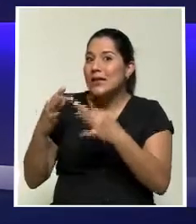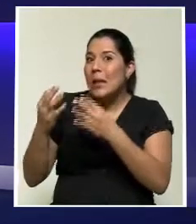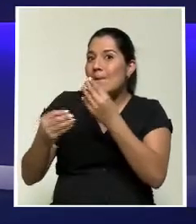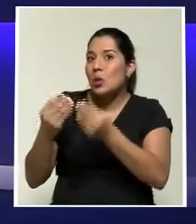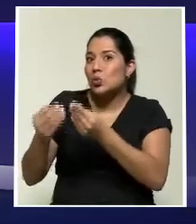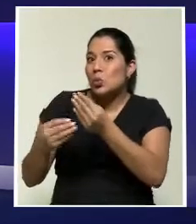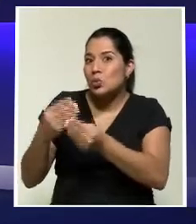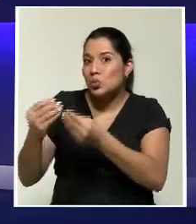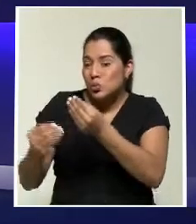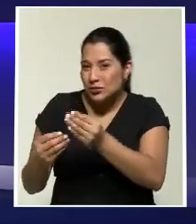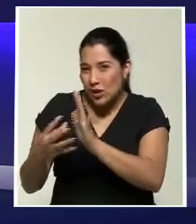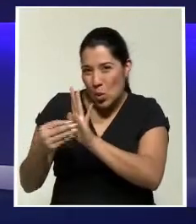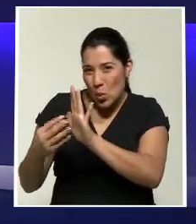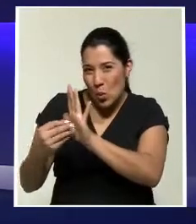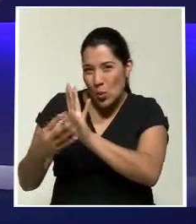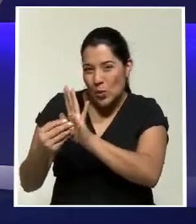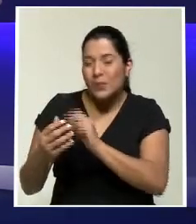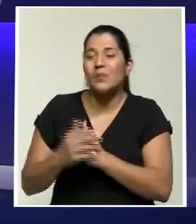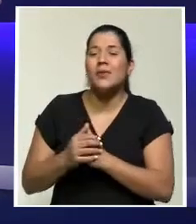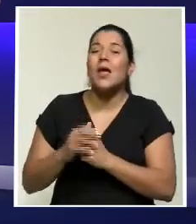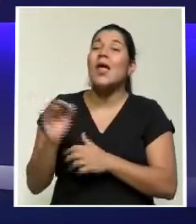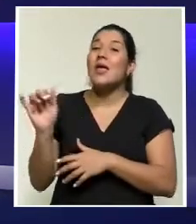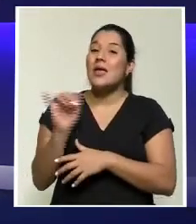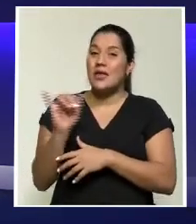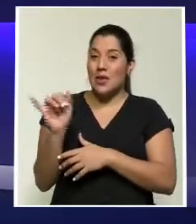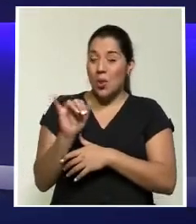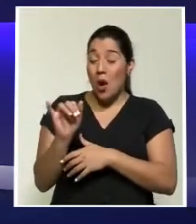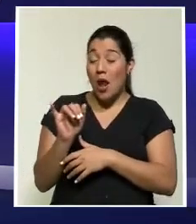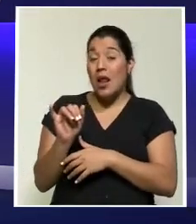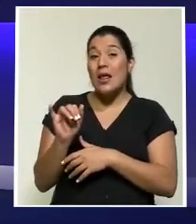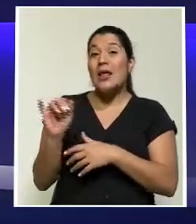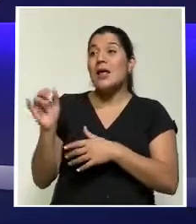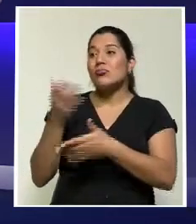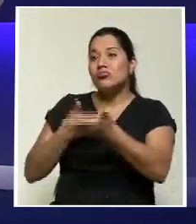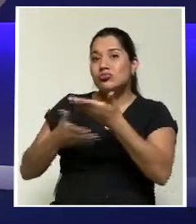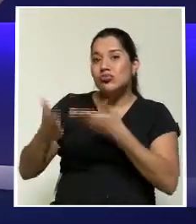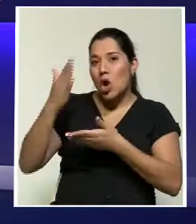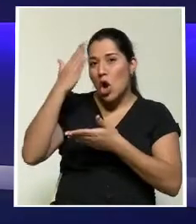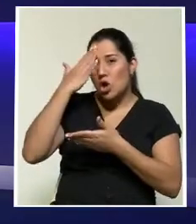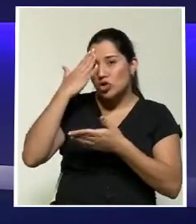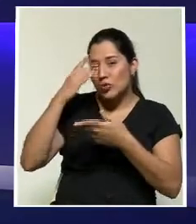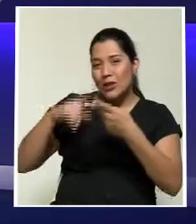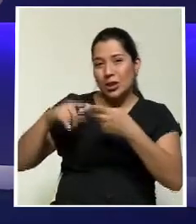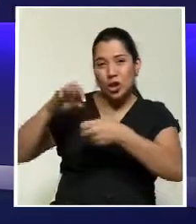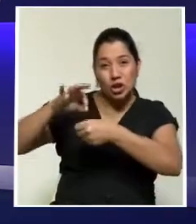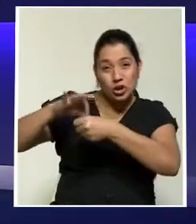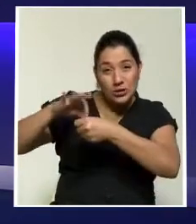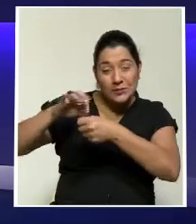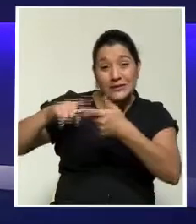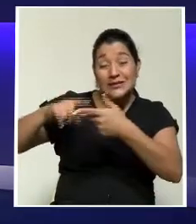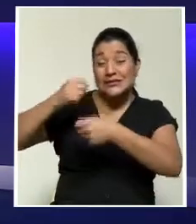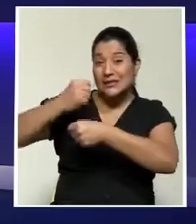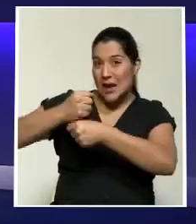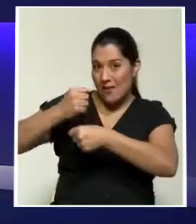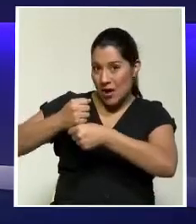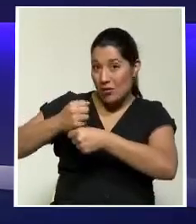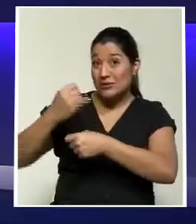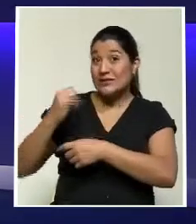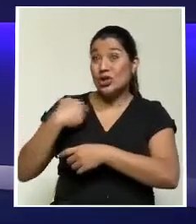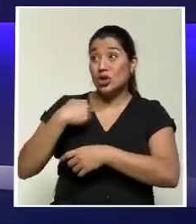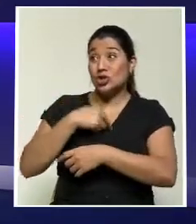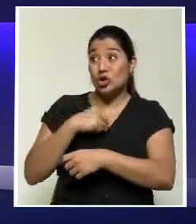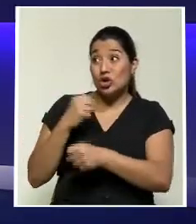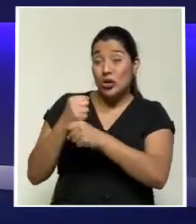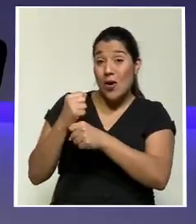Igual también justamente en esta cultura se intercambia no solo conocimientos, semillas, sino trabajo, ¿verdad? Cuando uno trabaja con comunidades campesinas